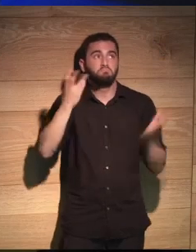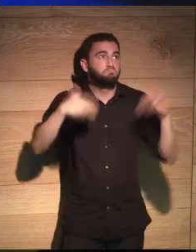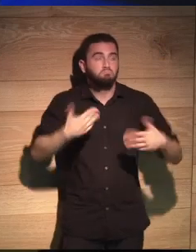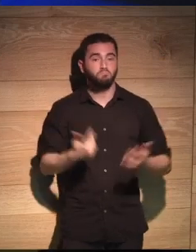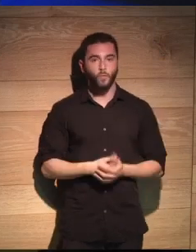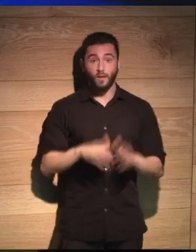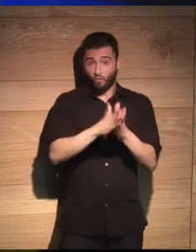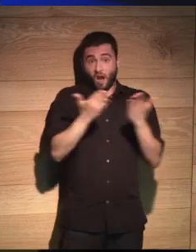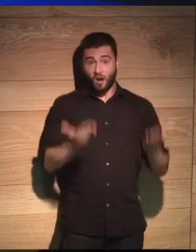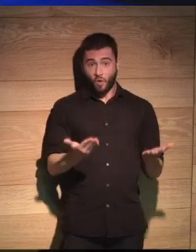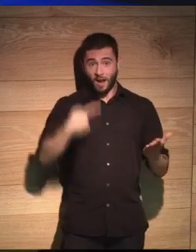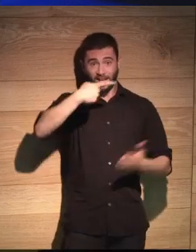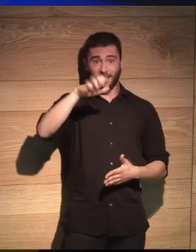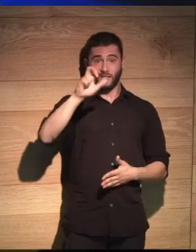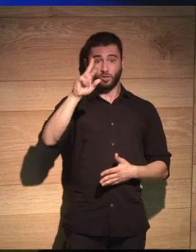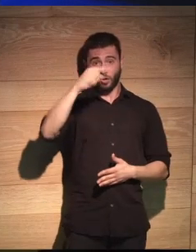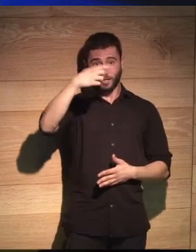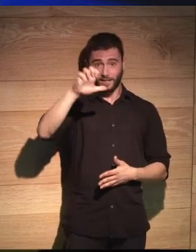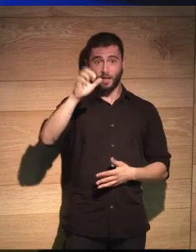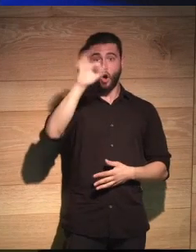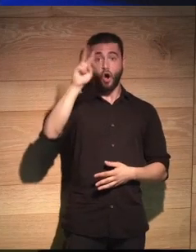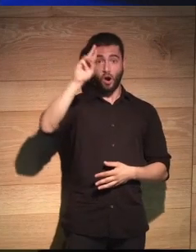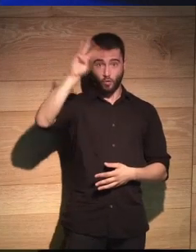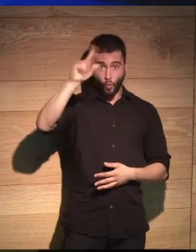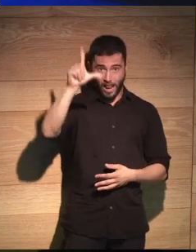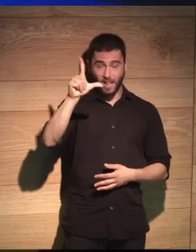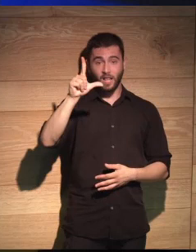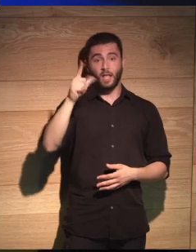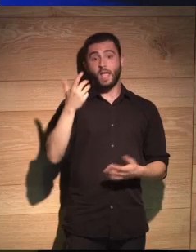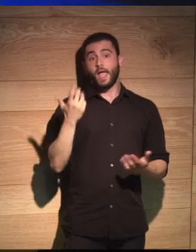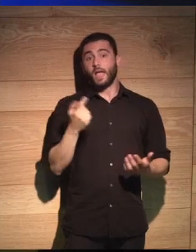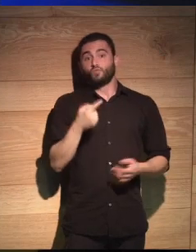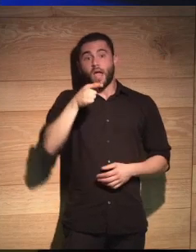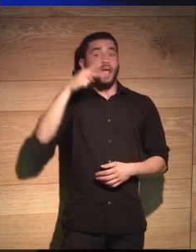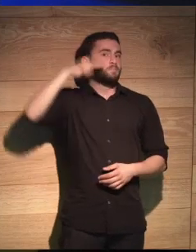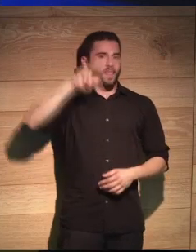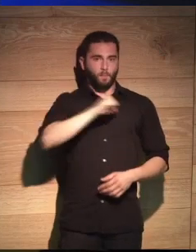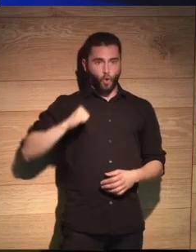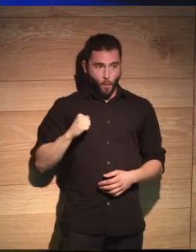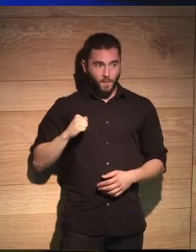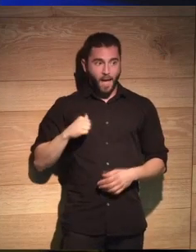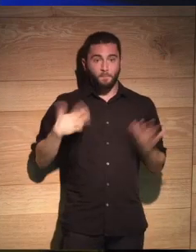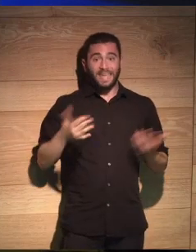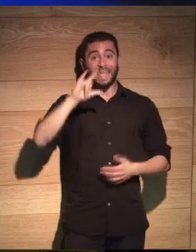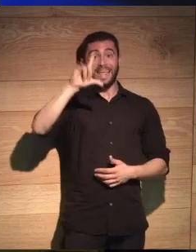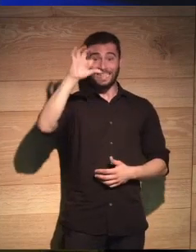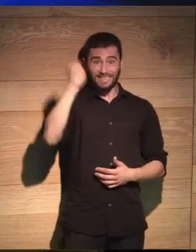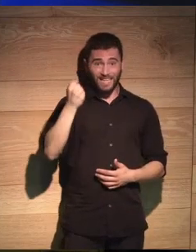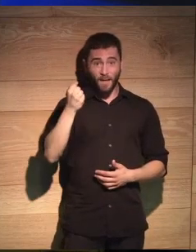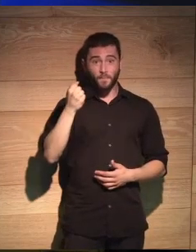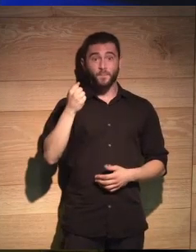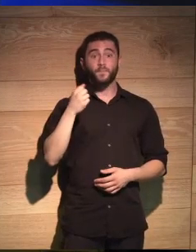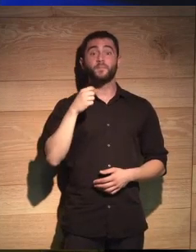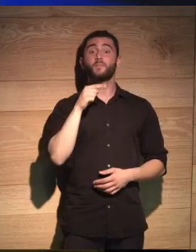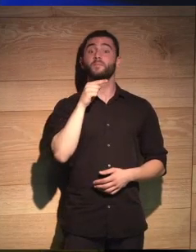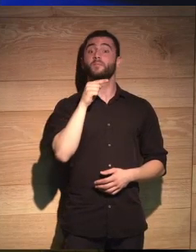otra. Esa es una novela y George Orwell es una narración realmente, de experiencia propia. Y Ilsa decididamente